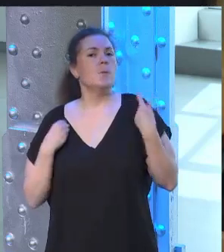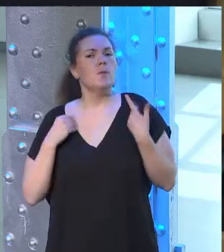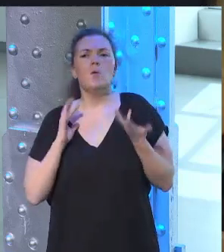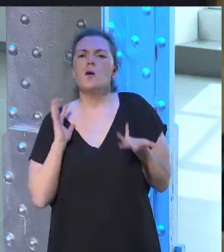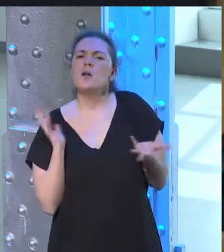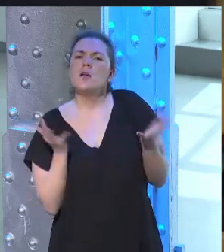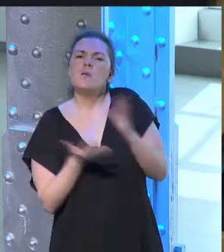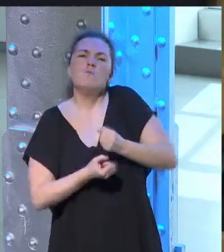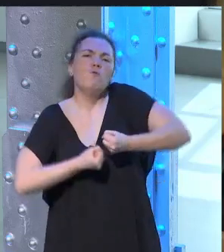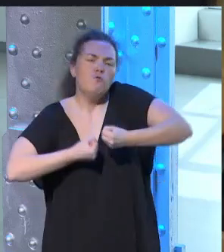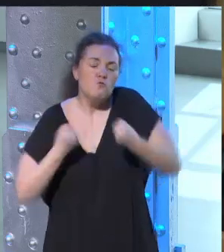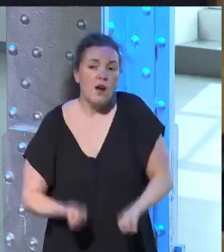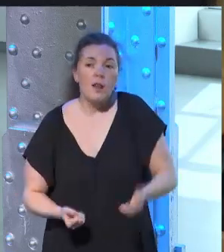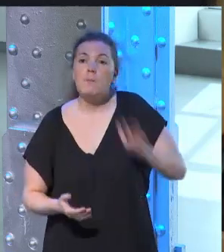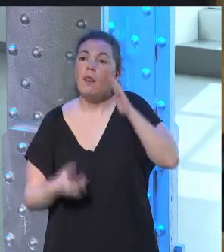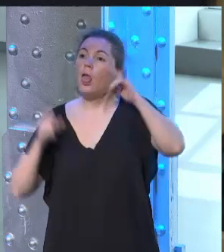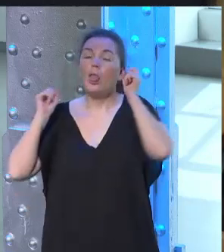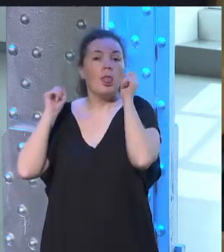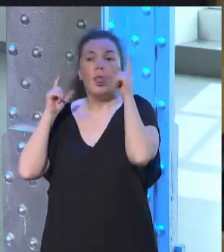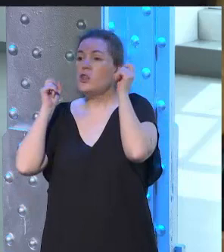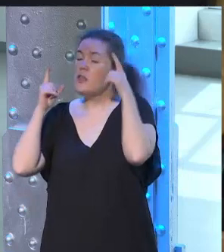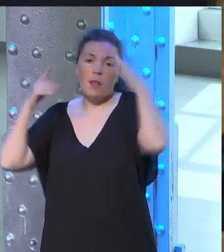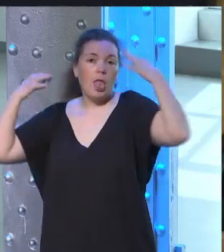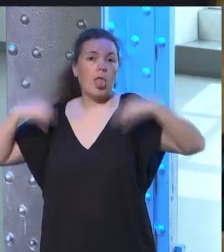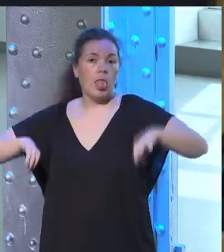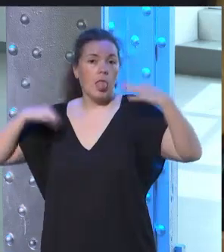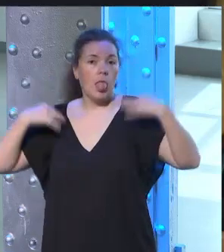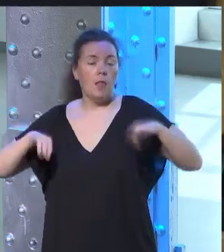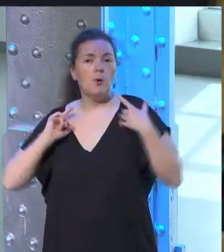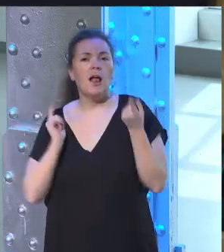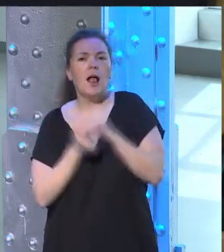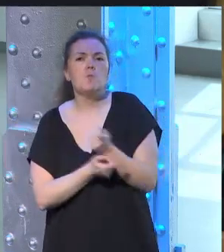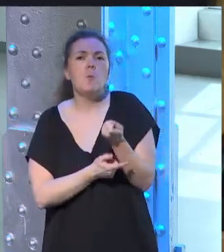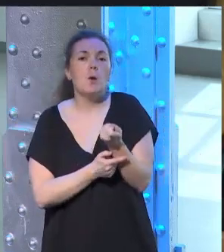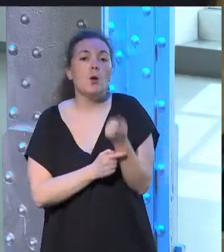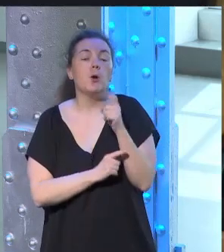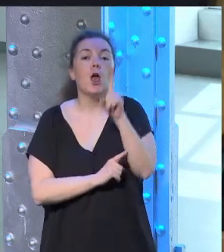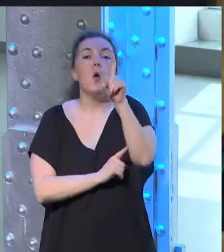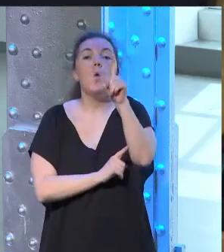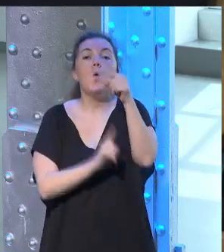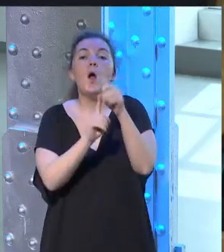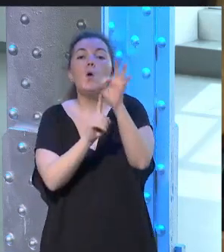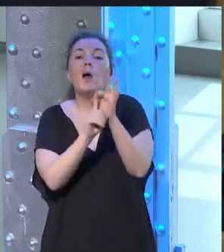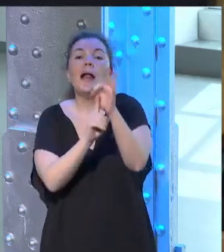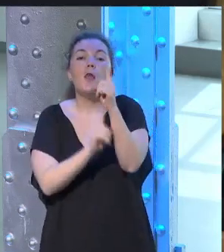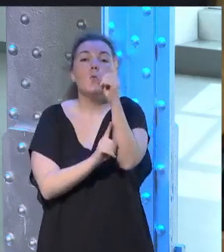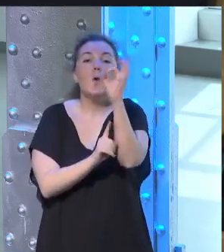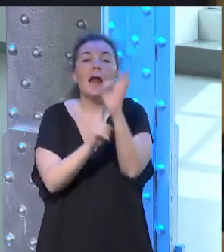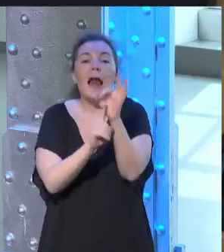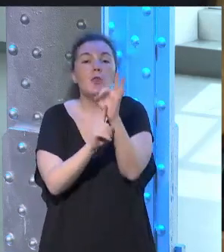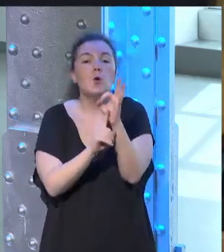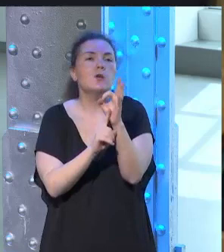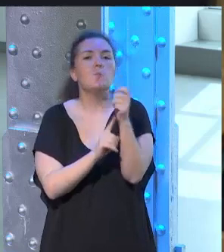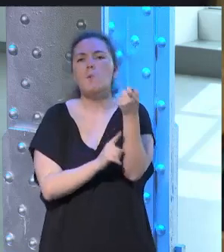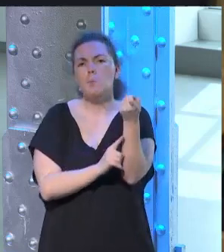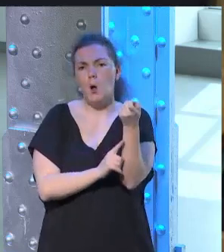que no se ha notado porque era muy pequeñito. Es decir, la diferencia de un grado no es mucho, pero dependiendo de dónde esté ese grado es la